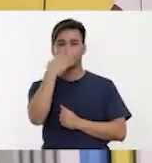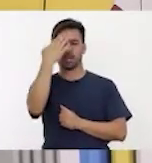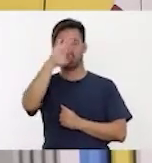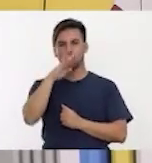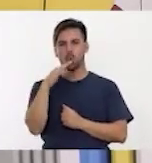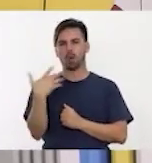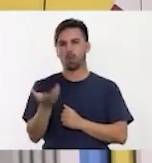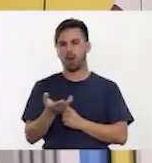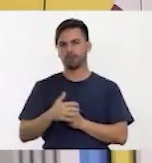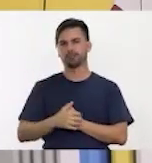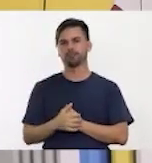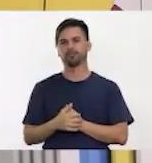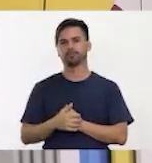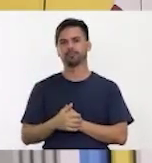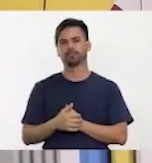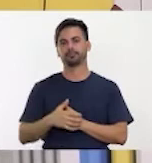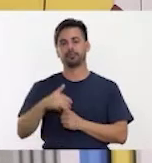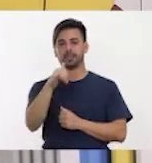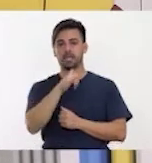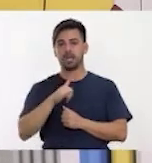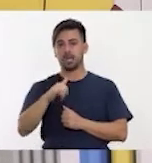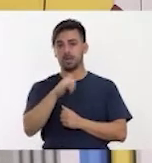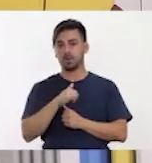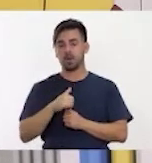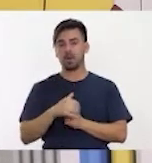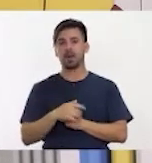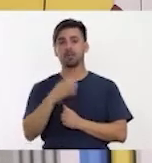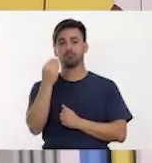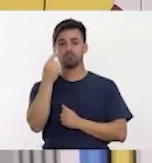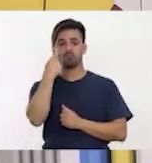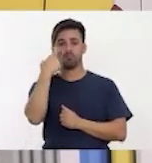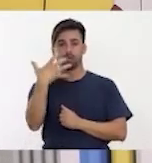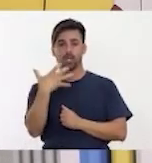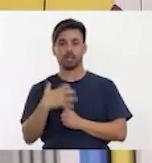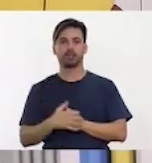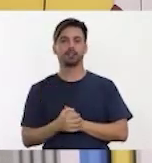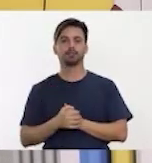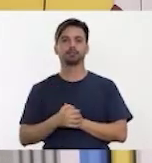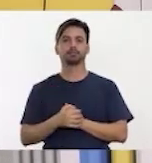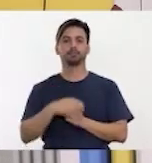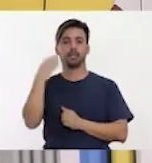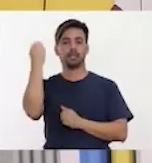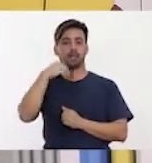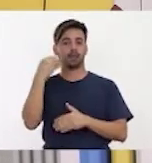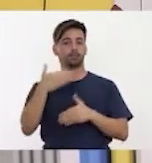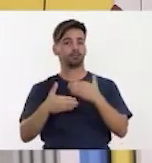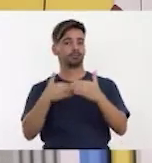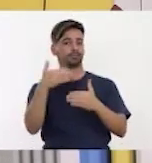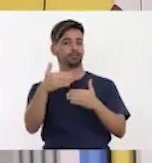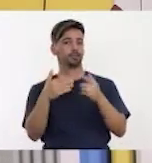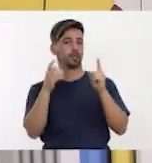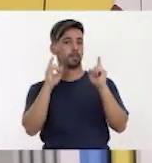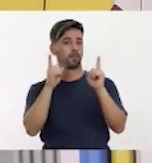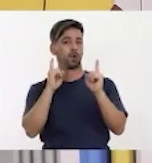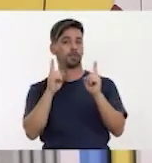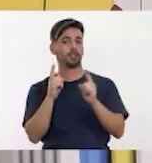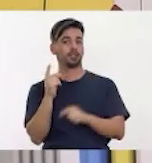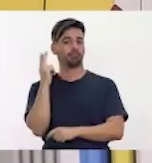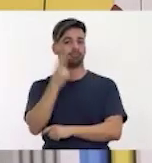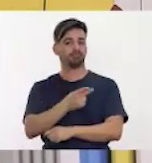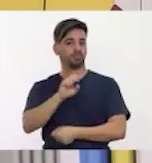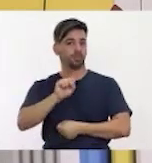Cuba. Igualmente, y muy importante, es el mecanismo político